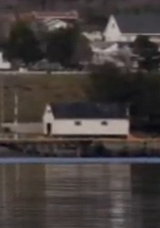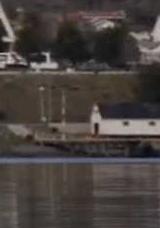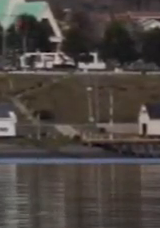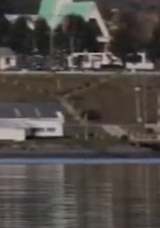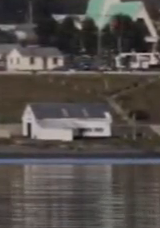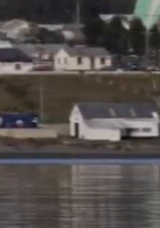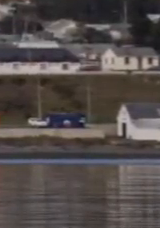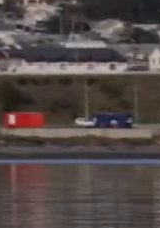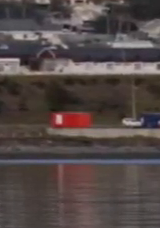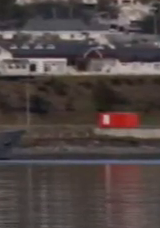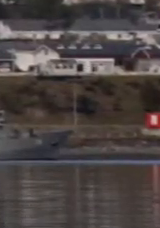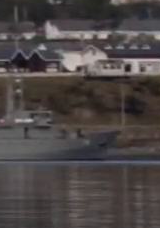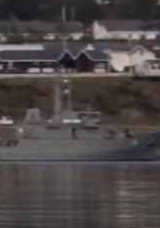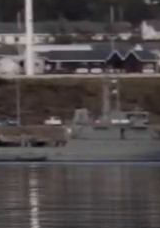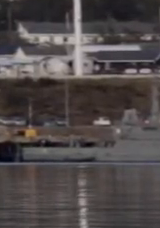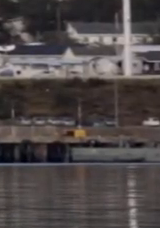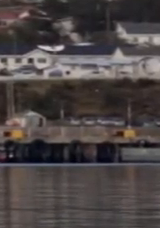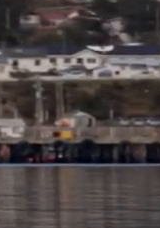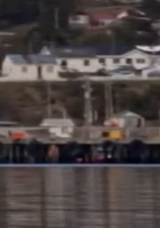Escúchame.